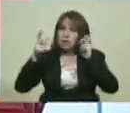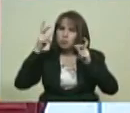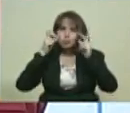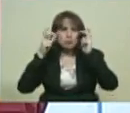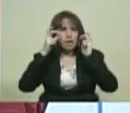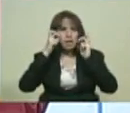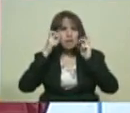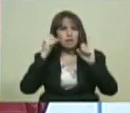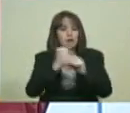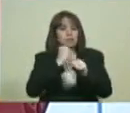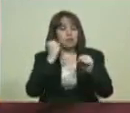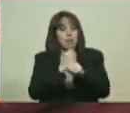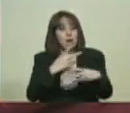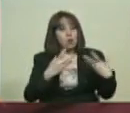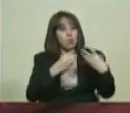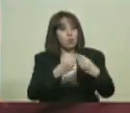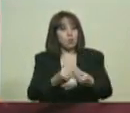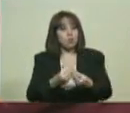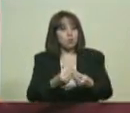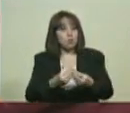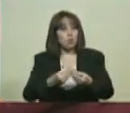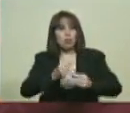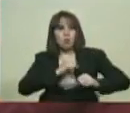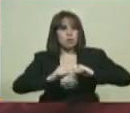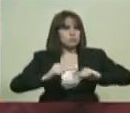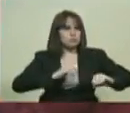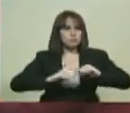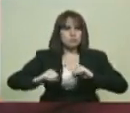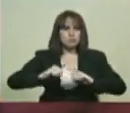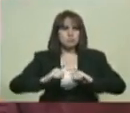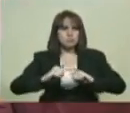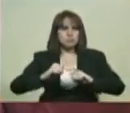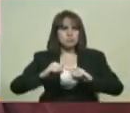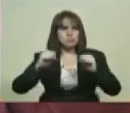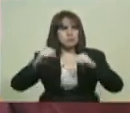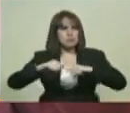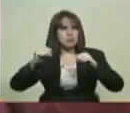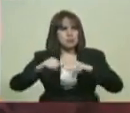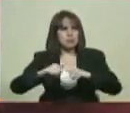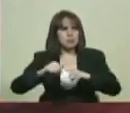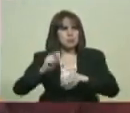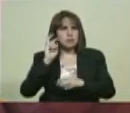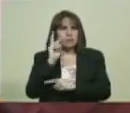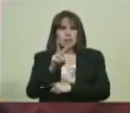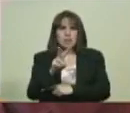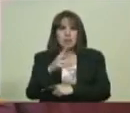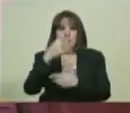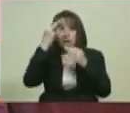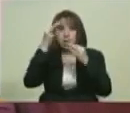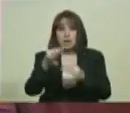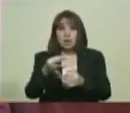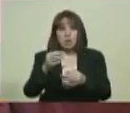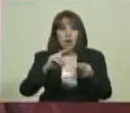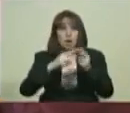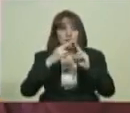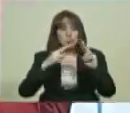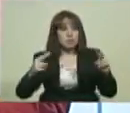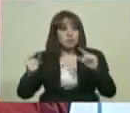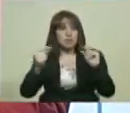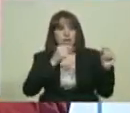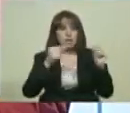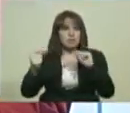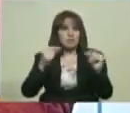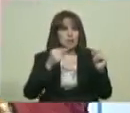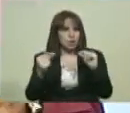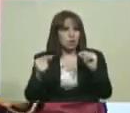actuar junto a quienes están dinamizando la vida económica del país en las regiones. Creo en la paz, creo en el diálogo, pero sobre